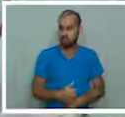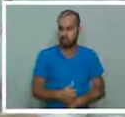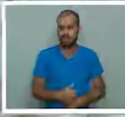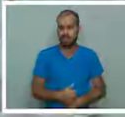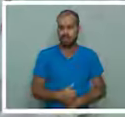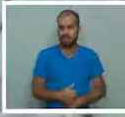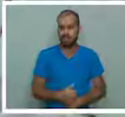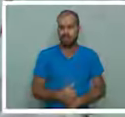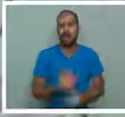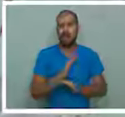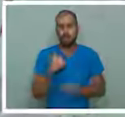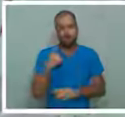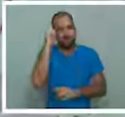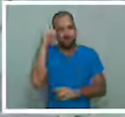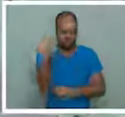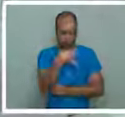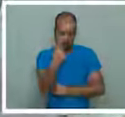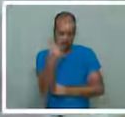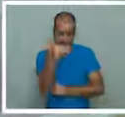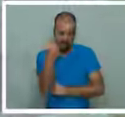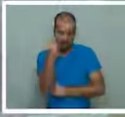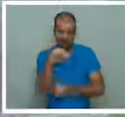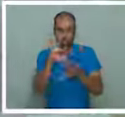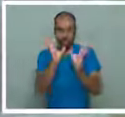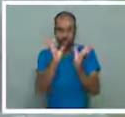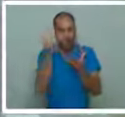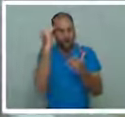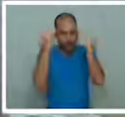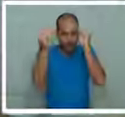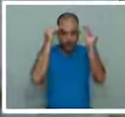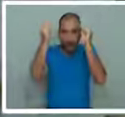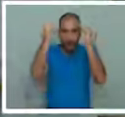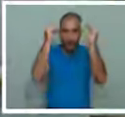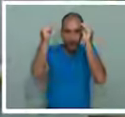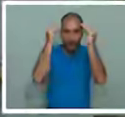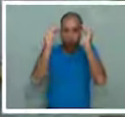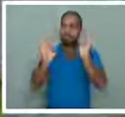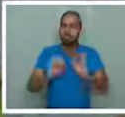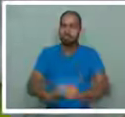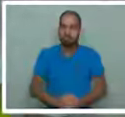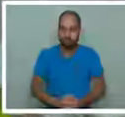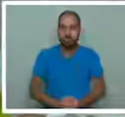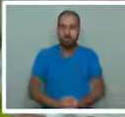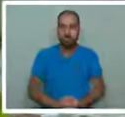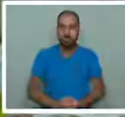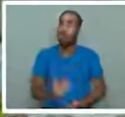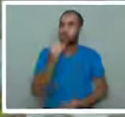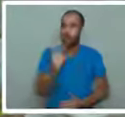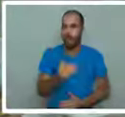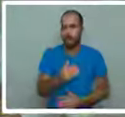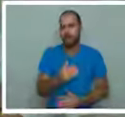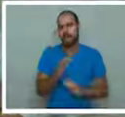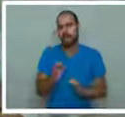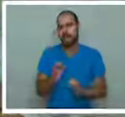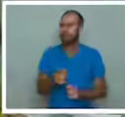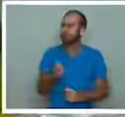que obtenía en mi carrera que bueno muchas para ir terminando cuenta mara se lee como visualiza tu trabajo en los próximos cinco años